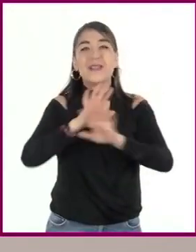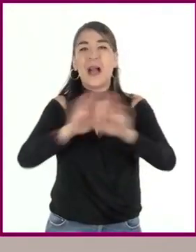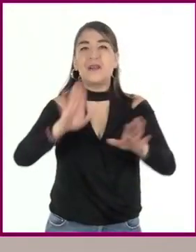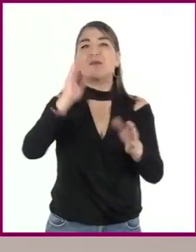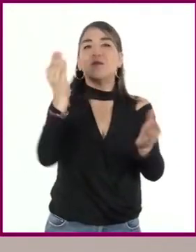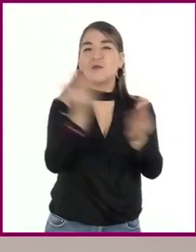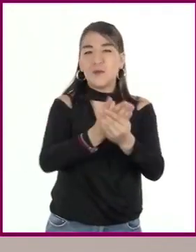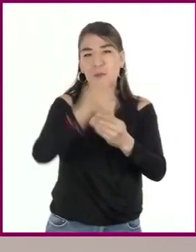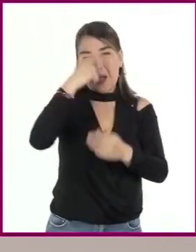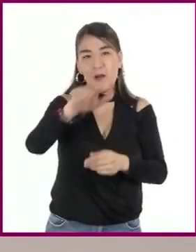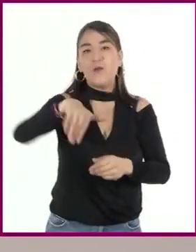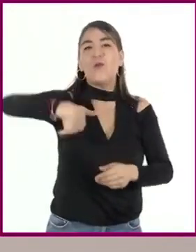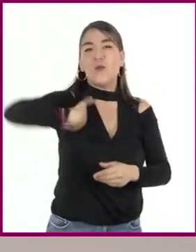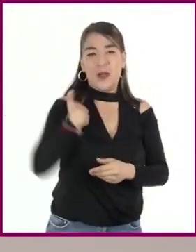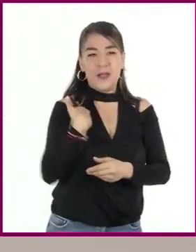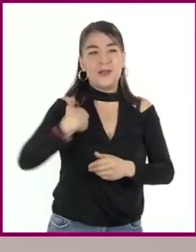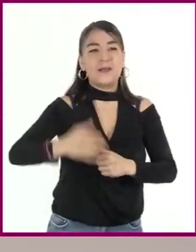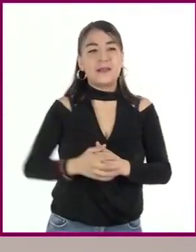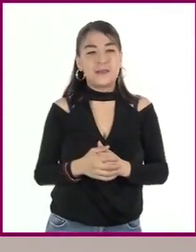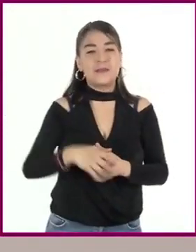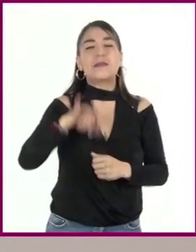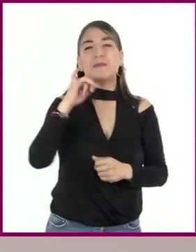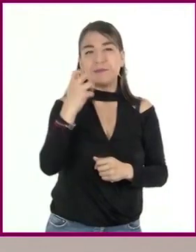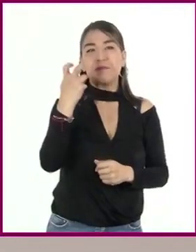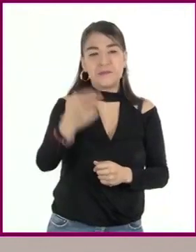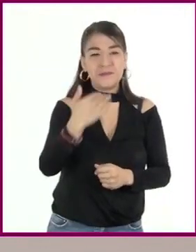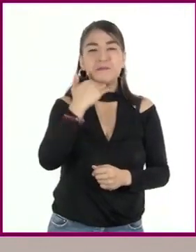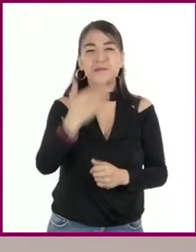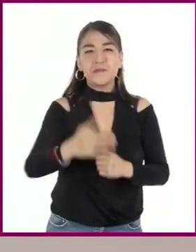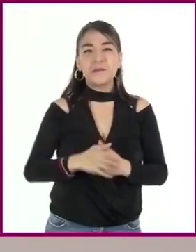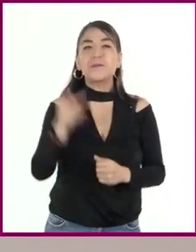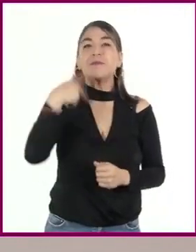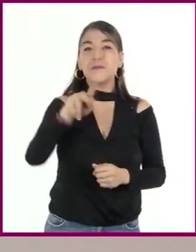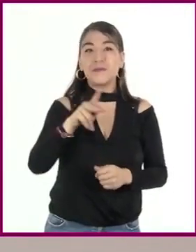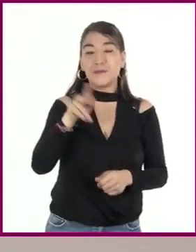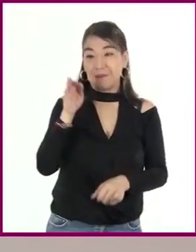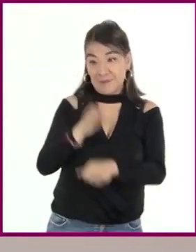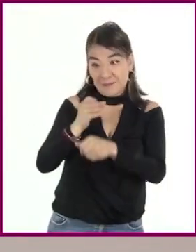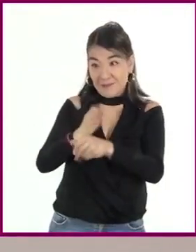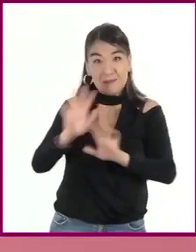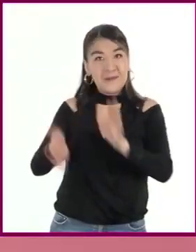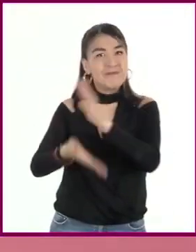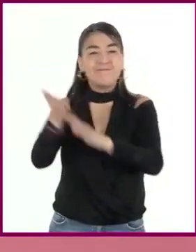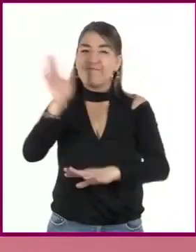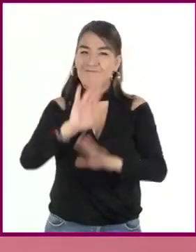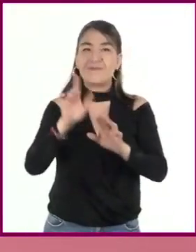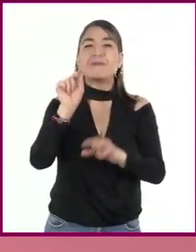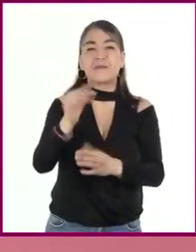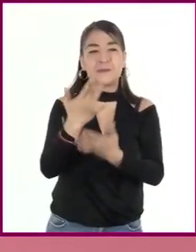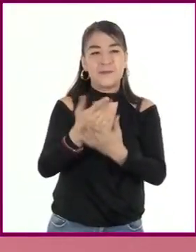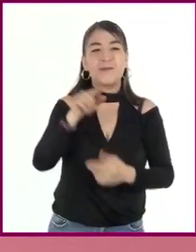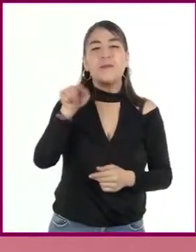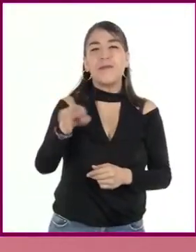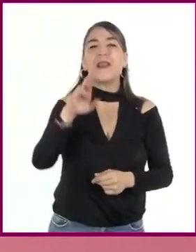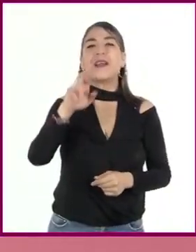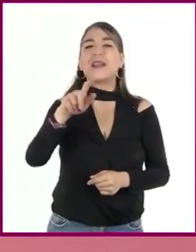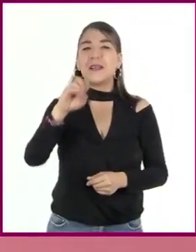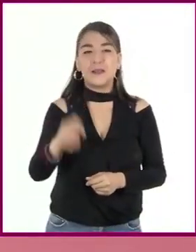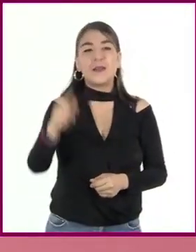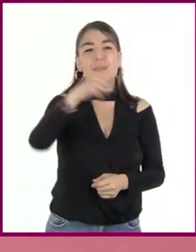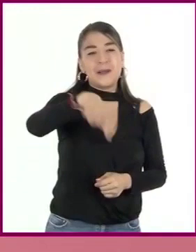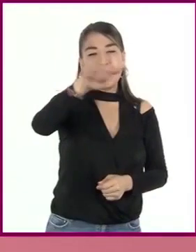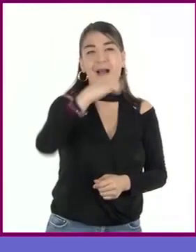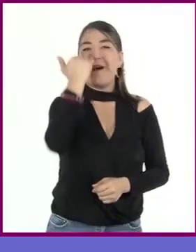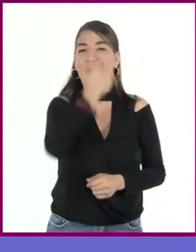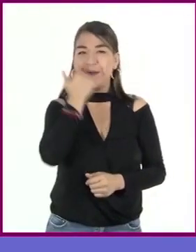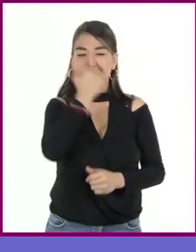carpeta para almacenarlos. Me parece bien, pero todavía no te vayas, porque tengo un último reto para ti y también